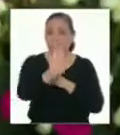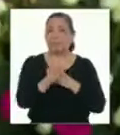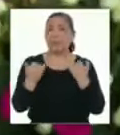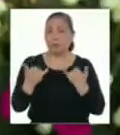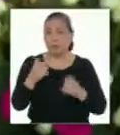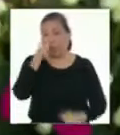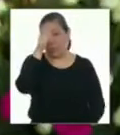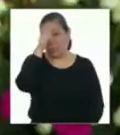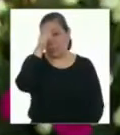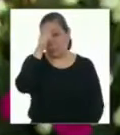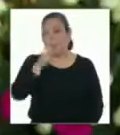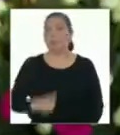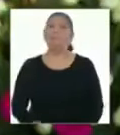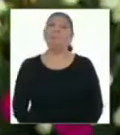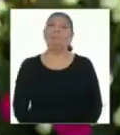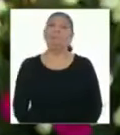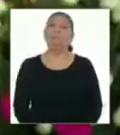Este domingo,